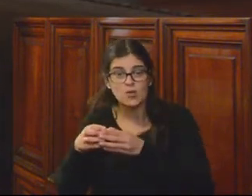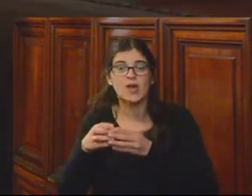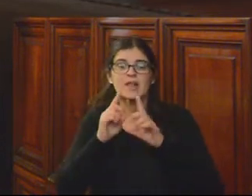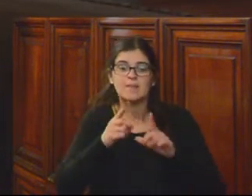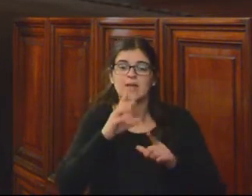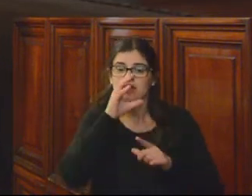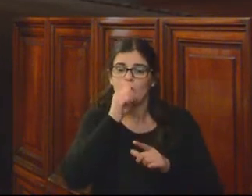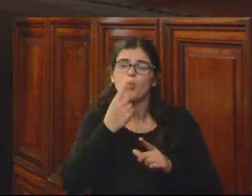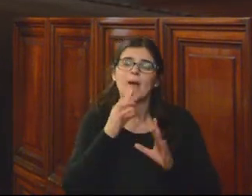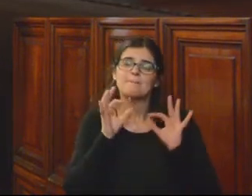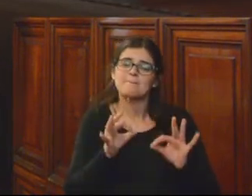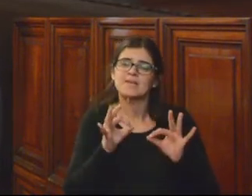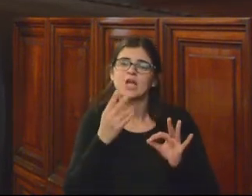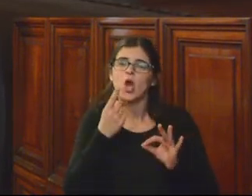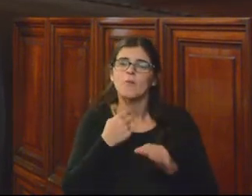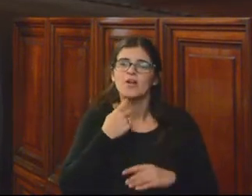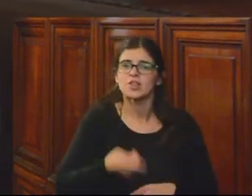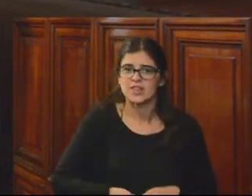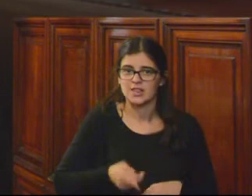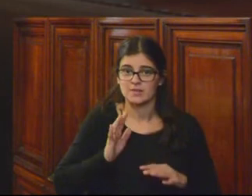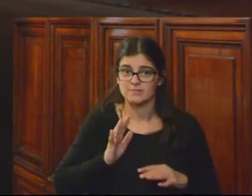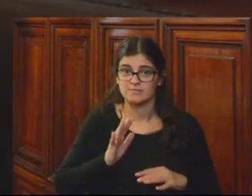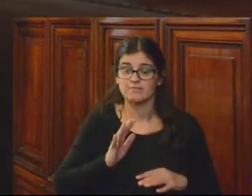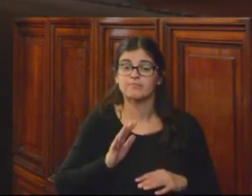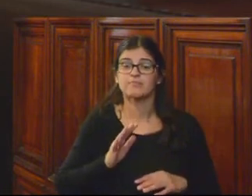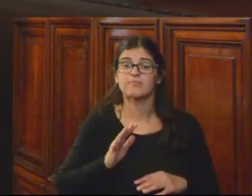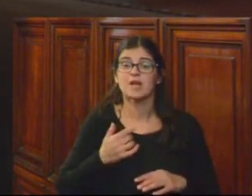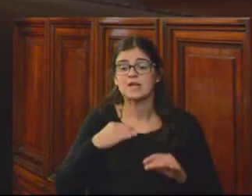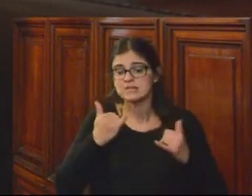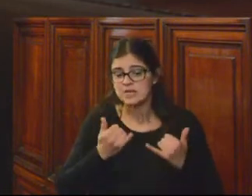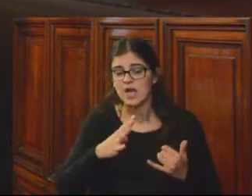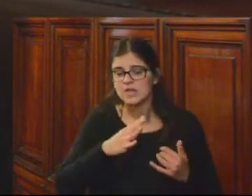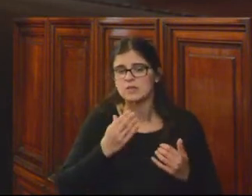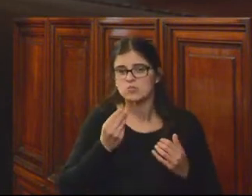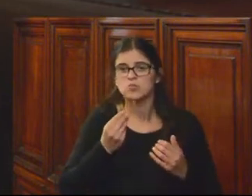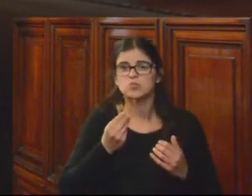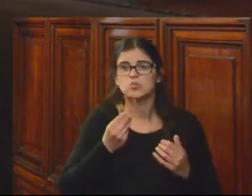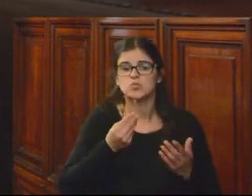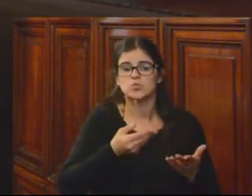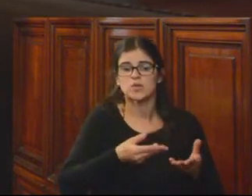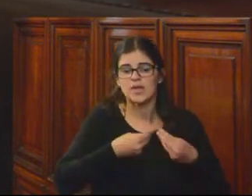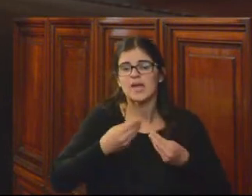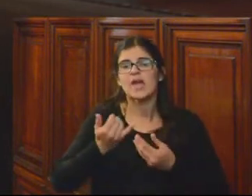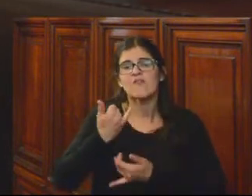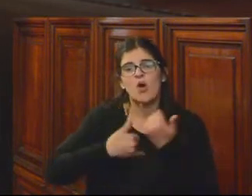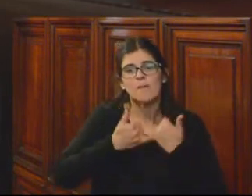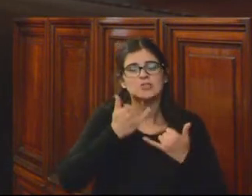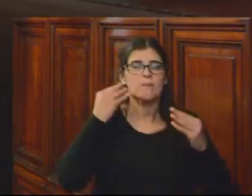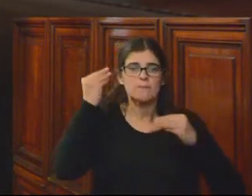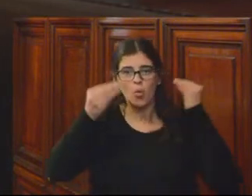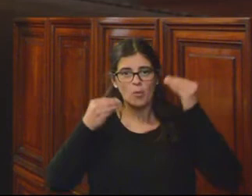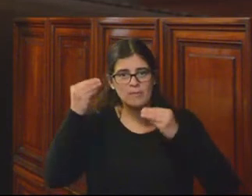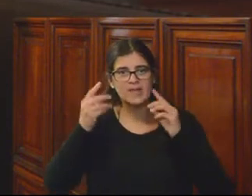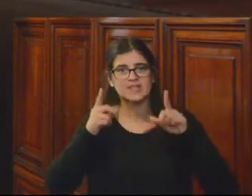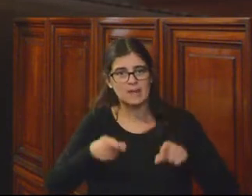una especial condición de vulnerabilidad. Hemos también recibido algunas informaciones preocupantes